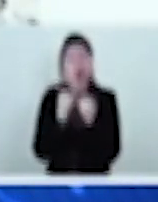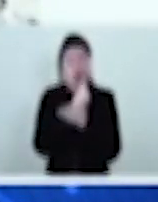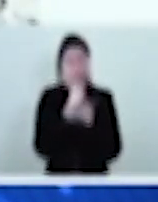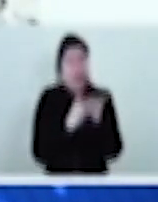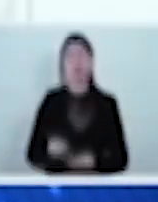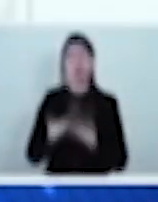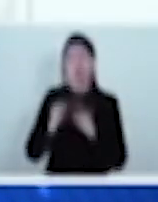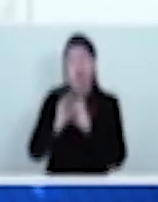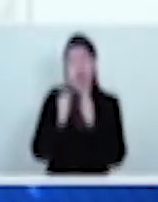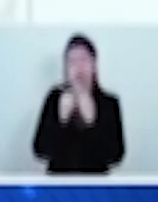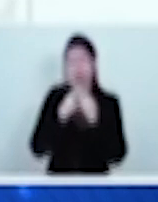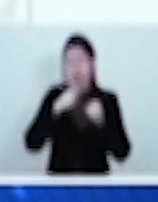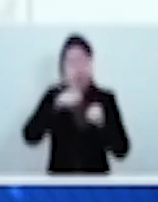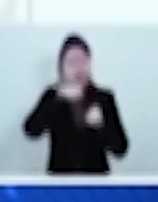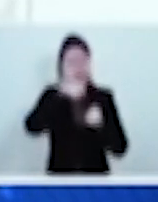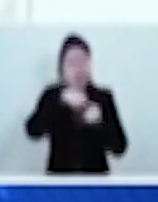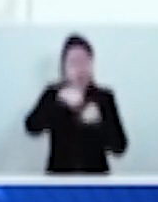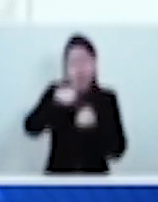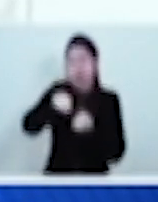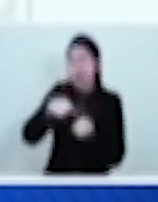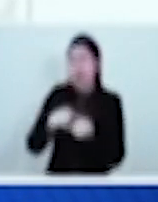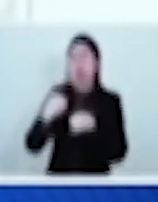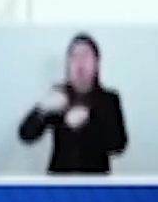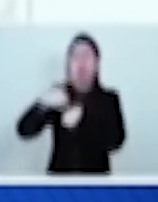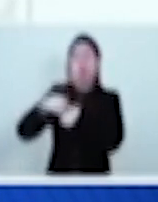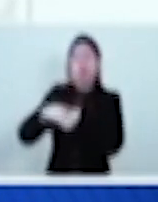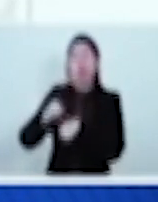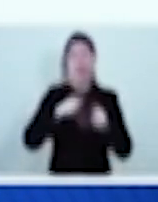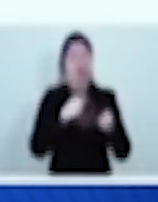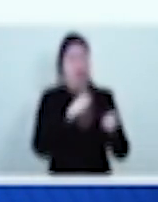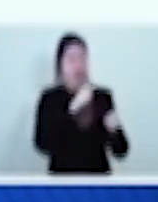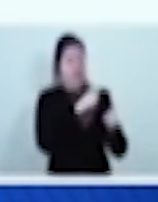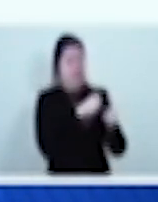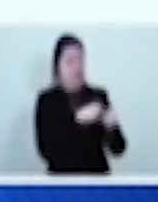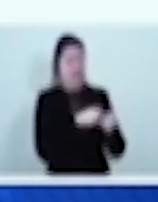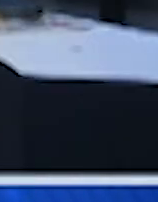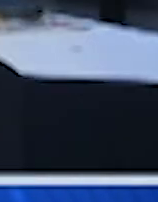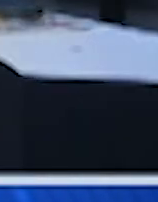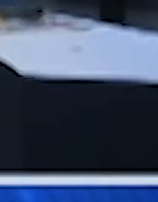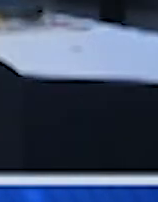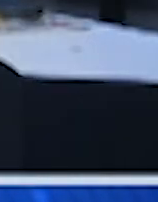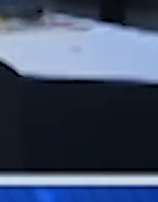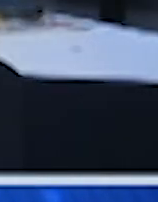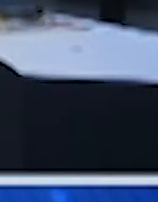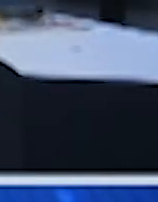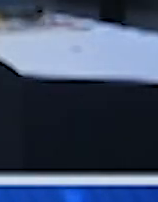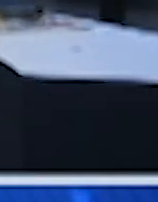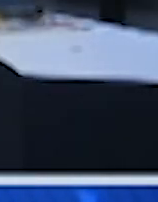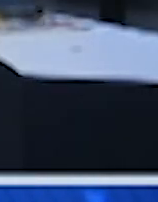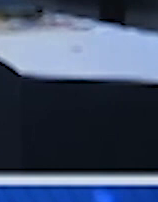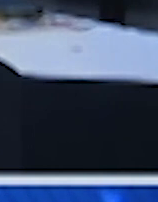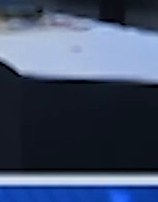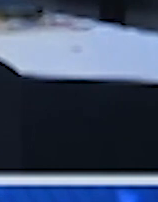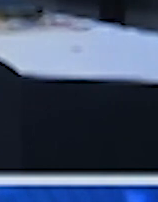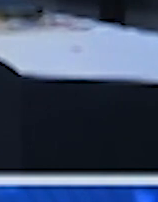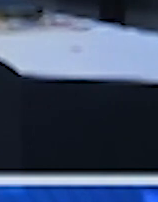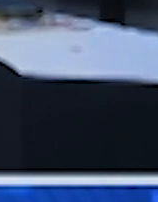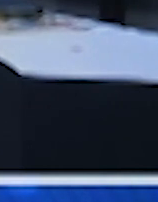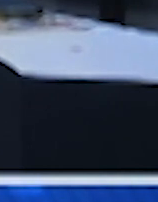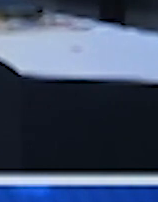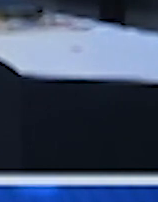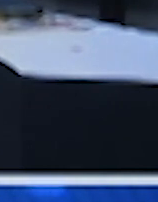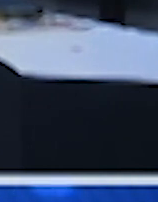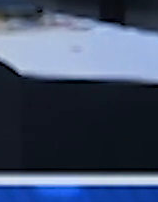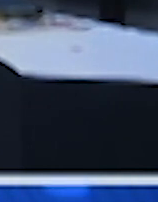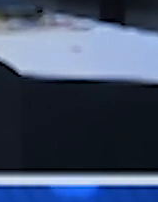supervisión. Algo más que quieras puntualizar. ¿Tú crees que hubo apresuramiento y tal vez por eso las fallas estructurales,